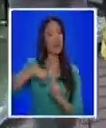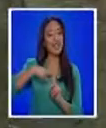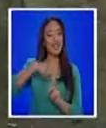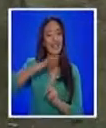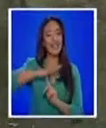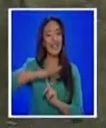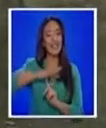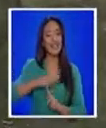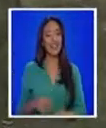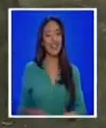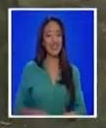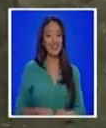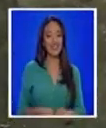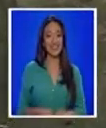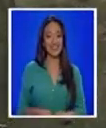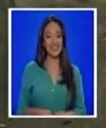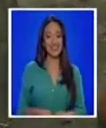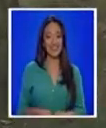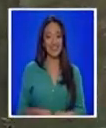Carolina.